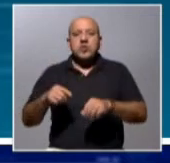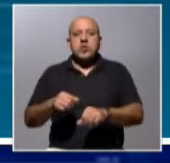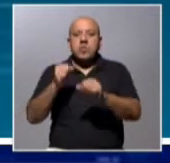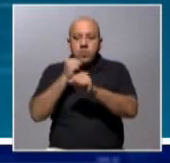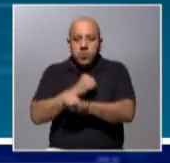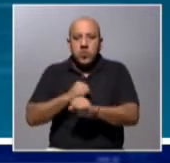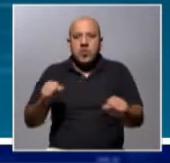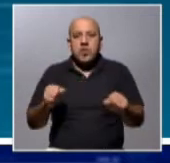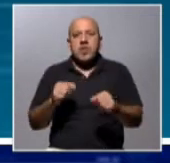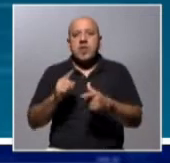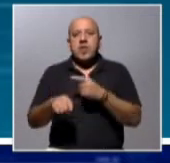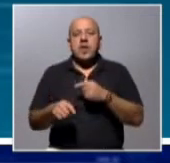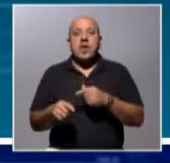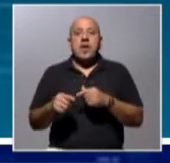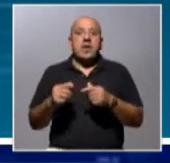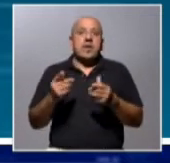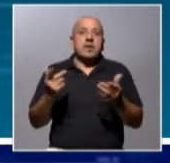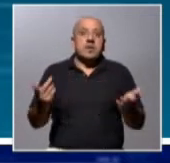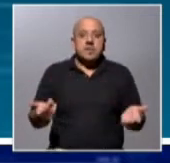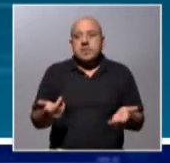poder surfear